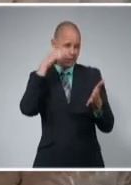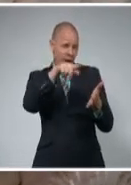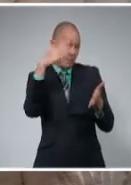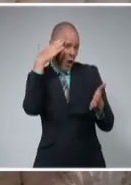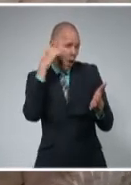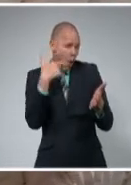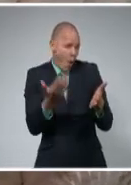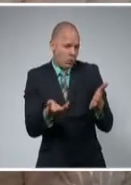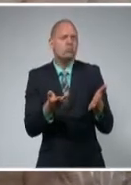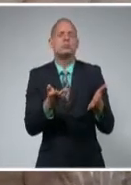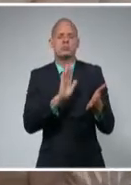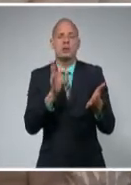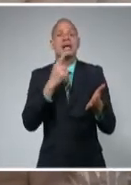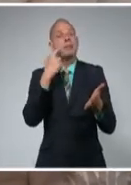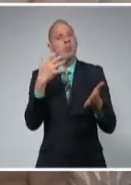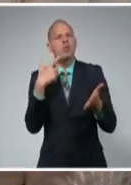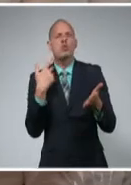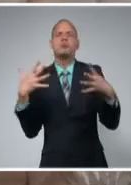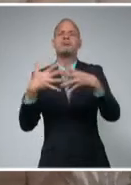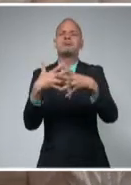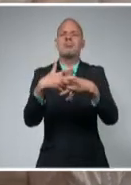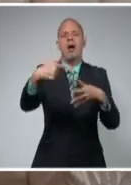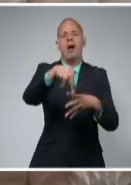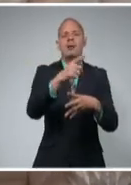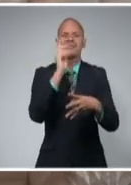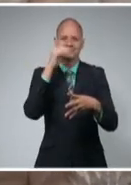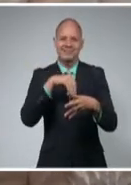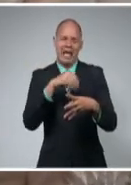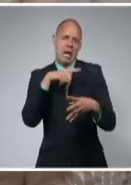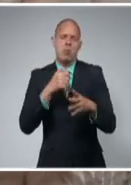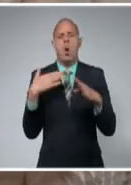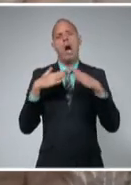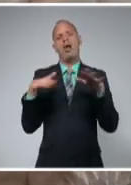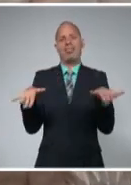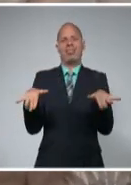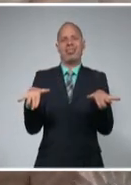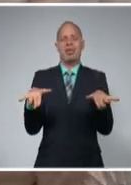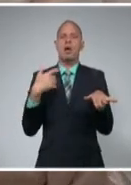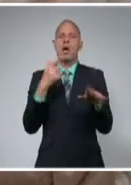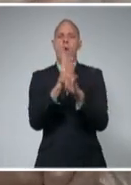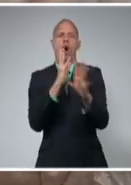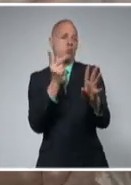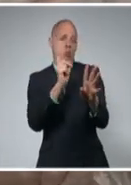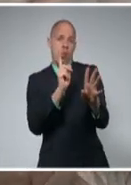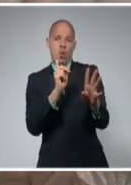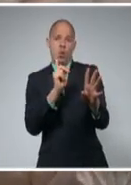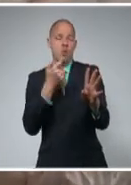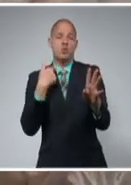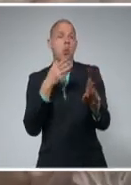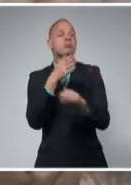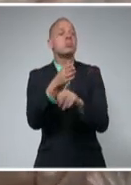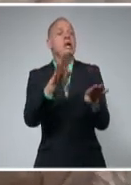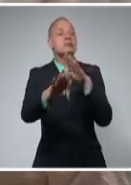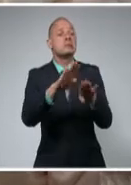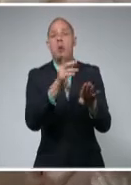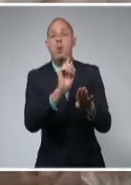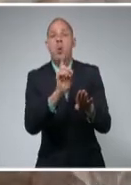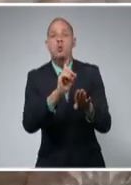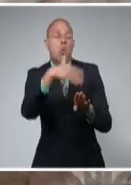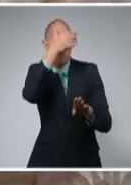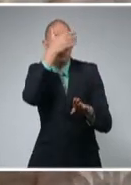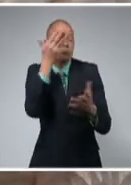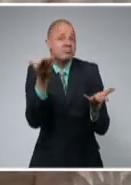sobre todo vivir con ellos la realidad. O sea, si tú no haces cola, si tú no vas a las tiendas, si tú no ves cómo es el mecanismo, en este caso uno de los